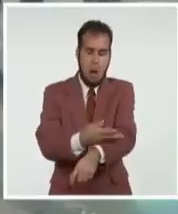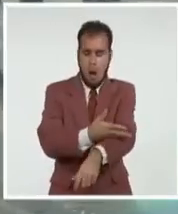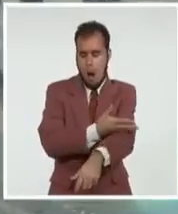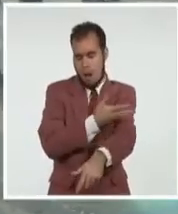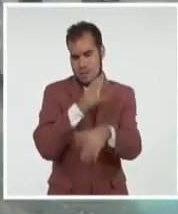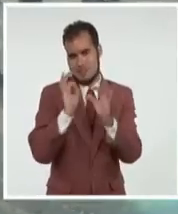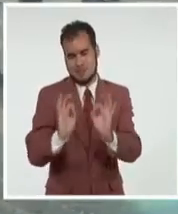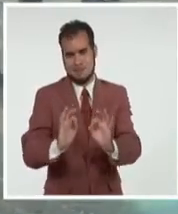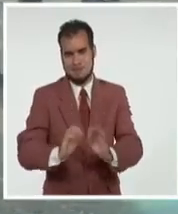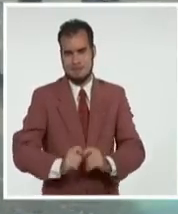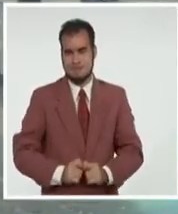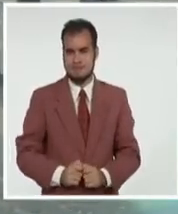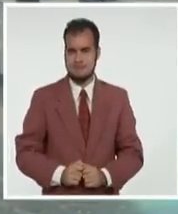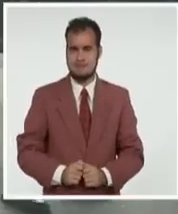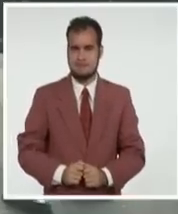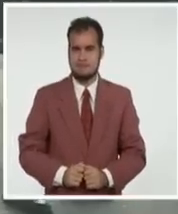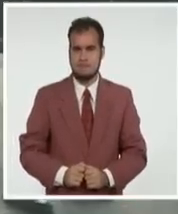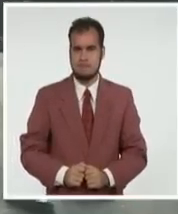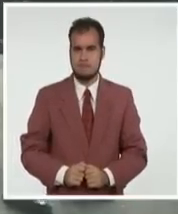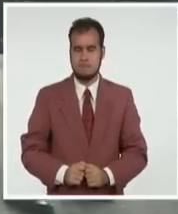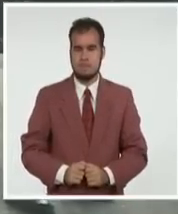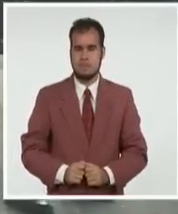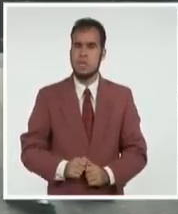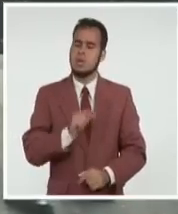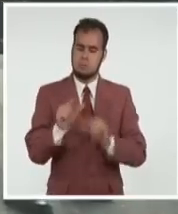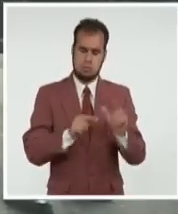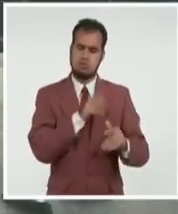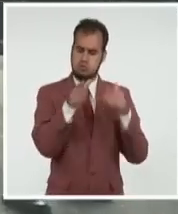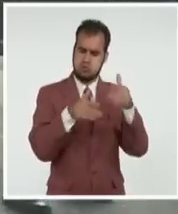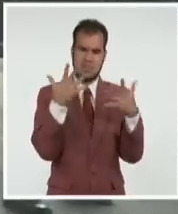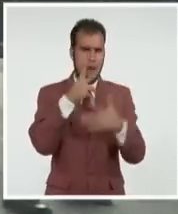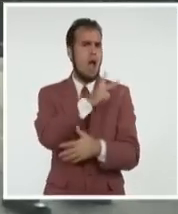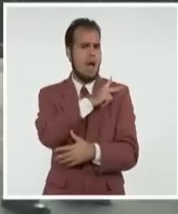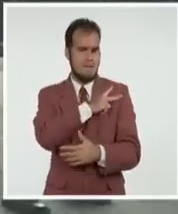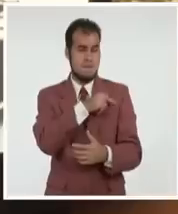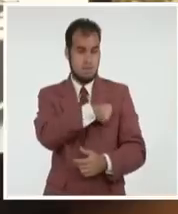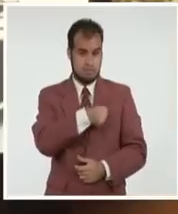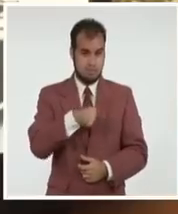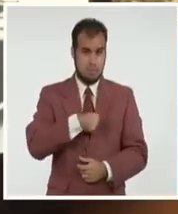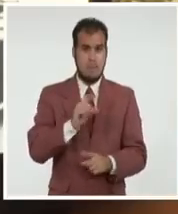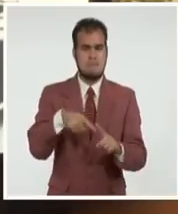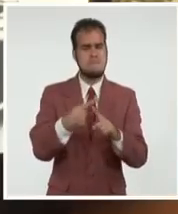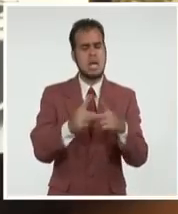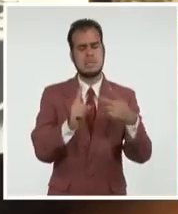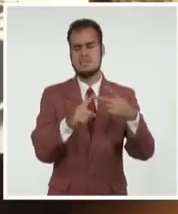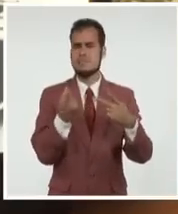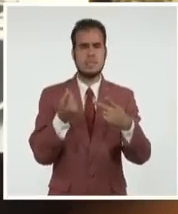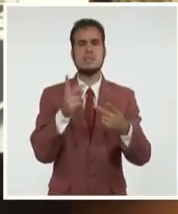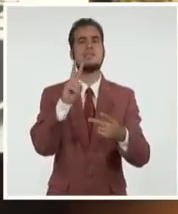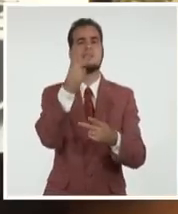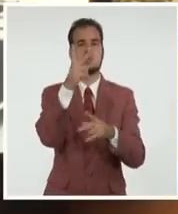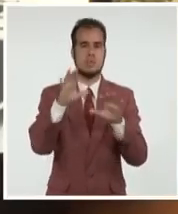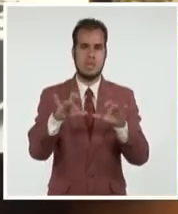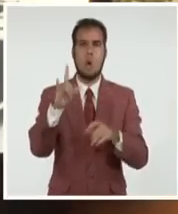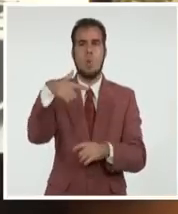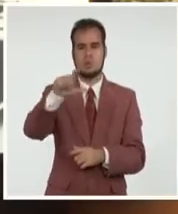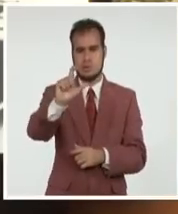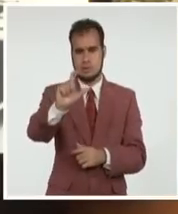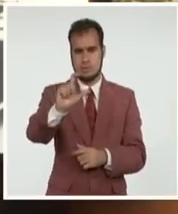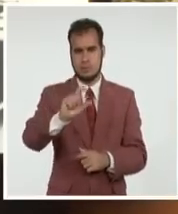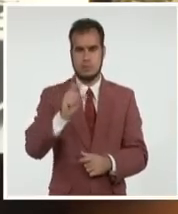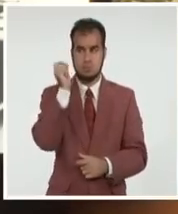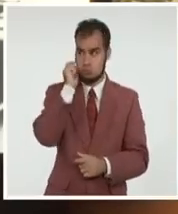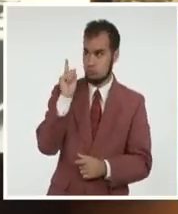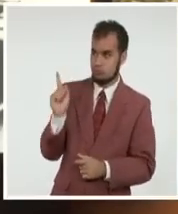explicar. El acto estuvo presidido por jefes del MININ y la segunda secretaria del Comité Nacional de la Unión de Jóvenes Comunistas,